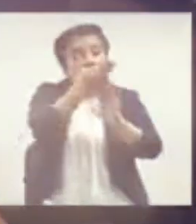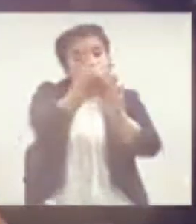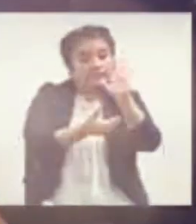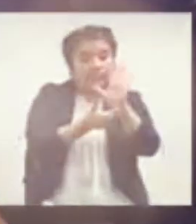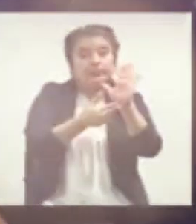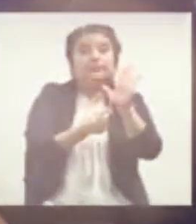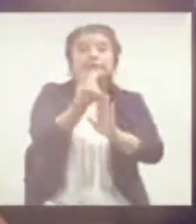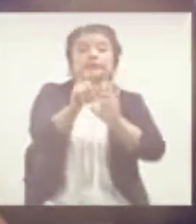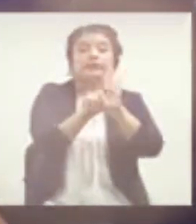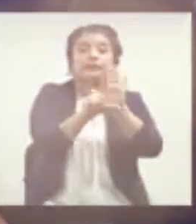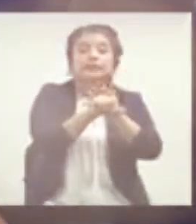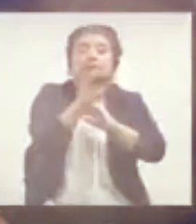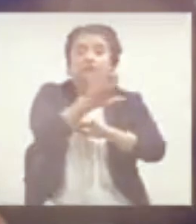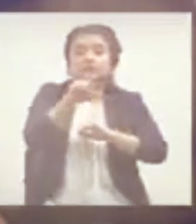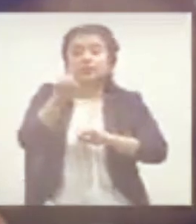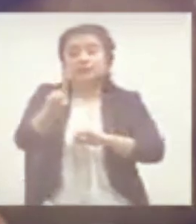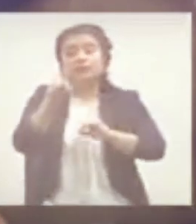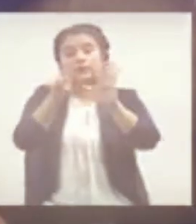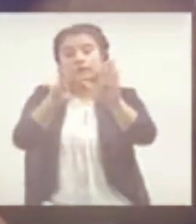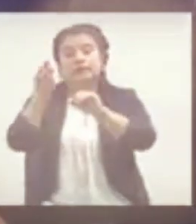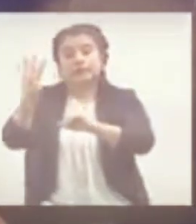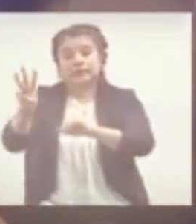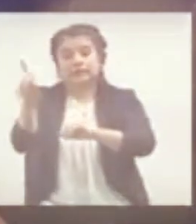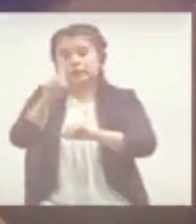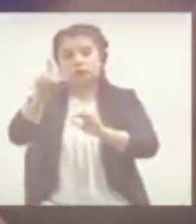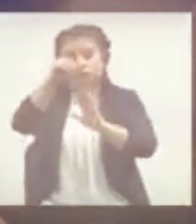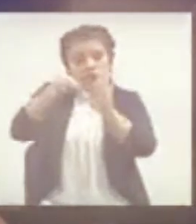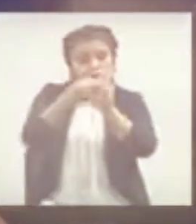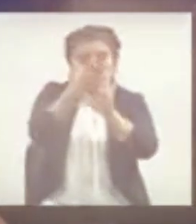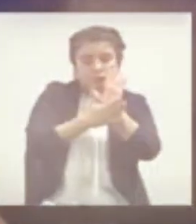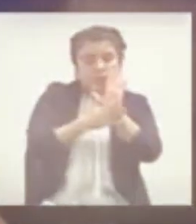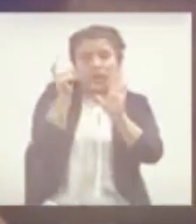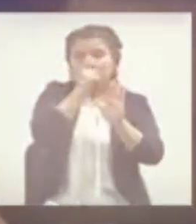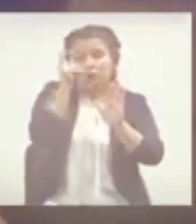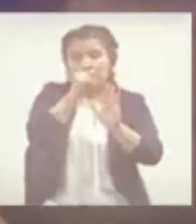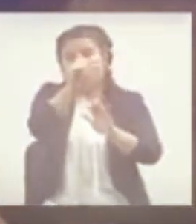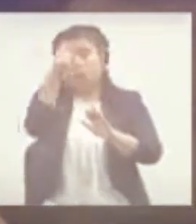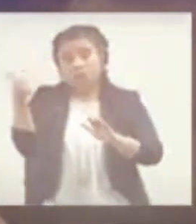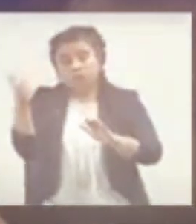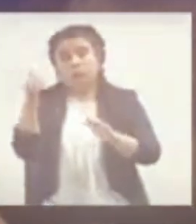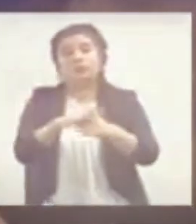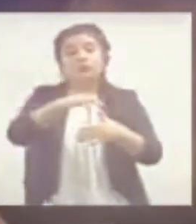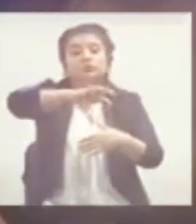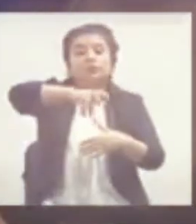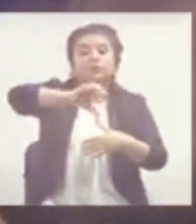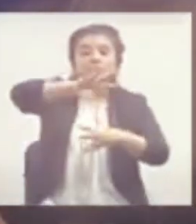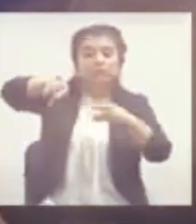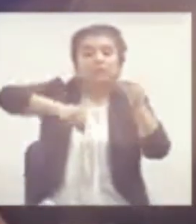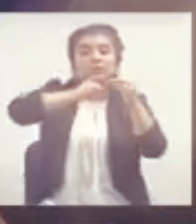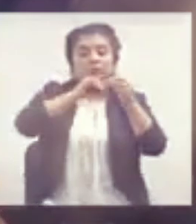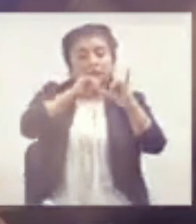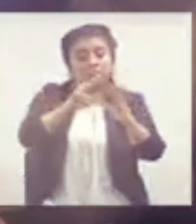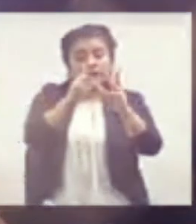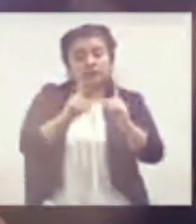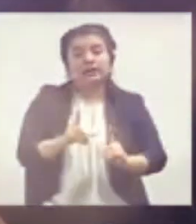iniciativa 6153 no contempla a ningún otro sector en cuanto a la integración de las juntas directivas, sino